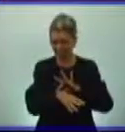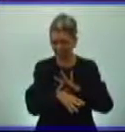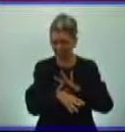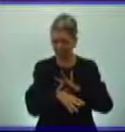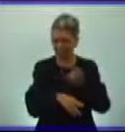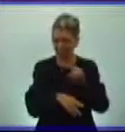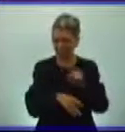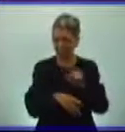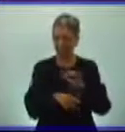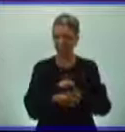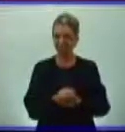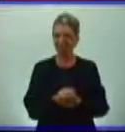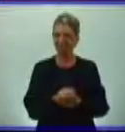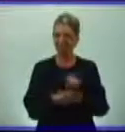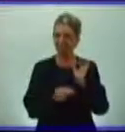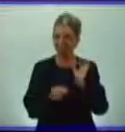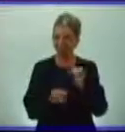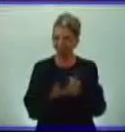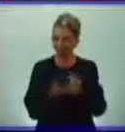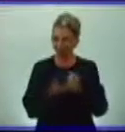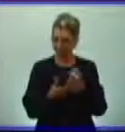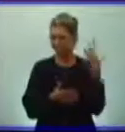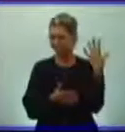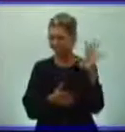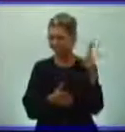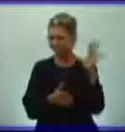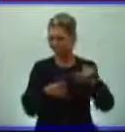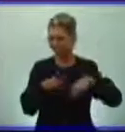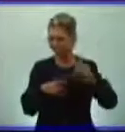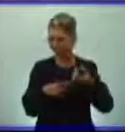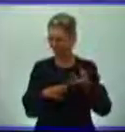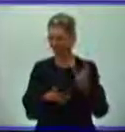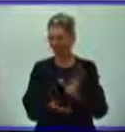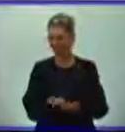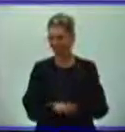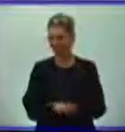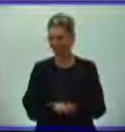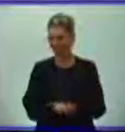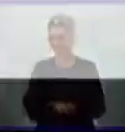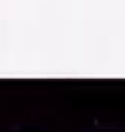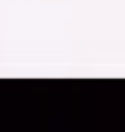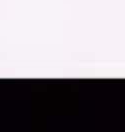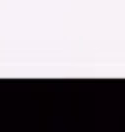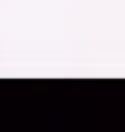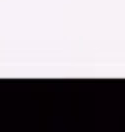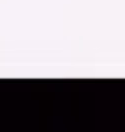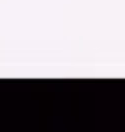apoyo? Estoy seguro que sí. Nos vemos pronto.